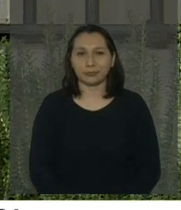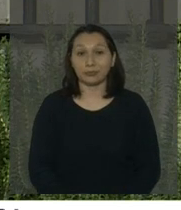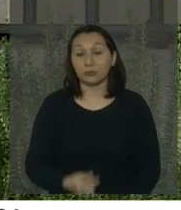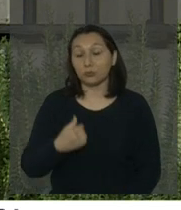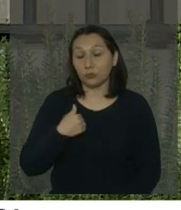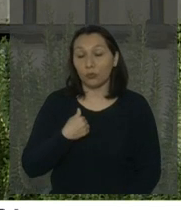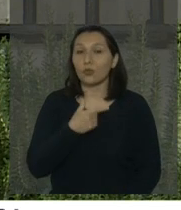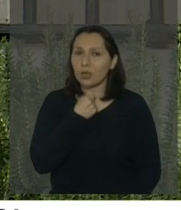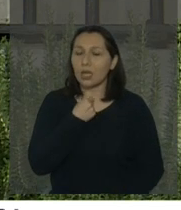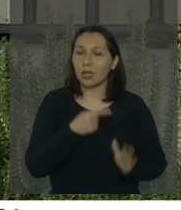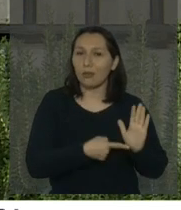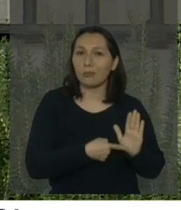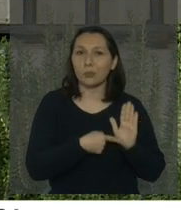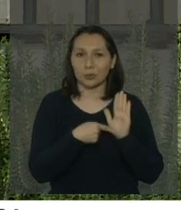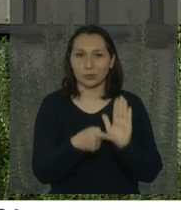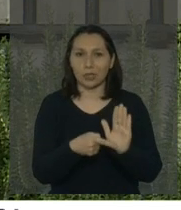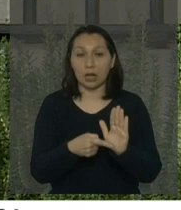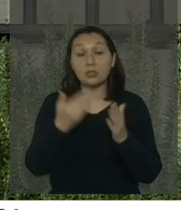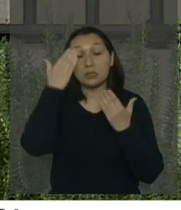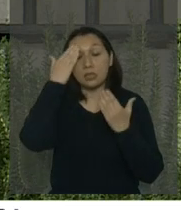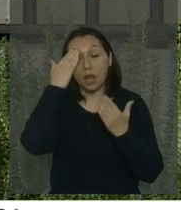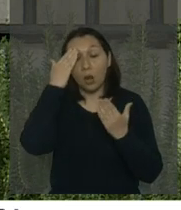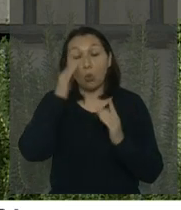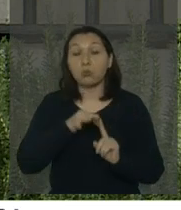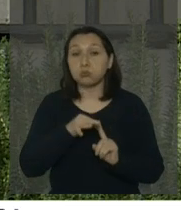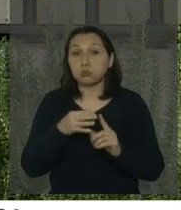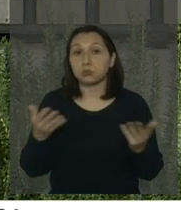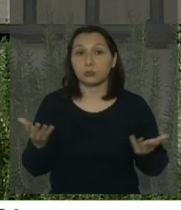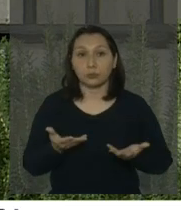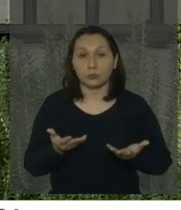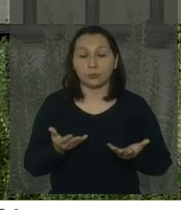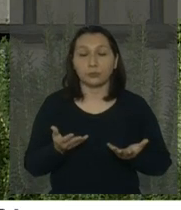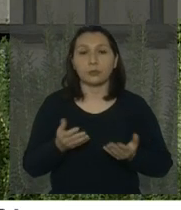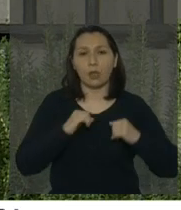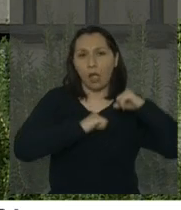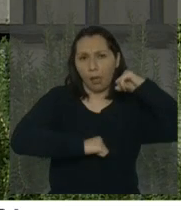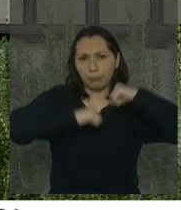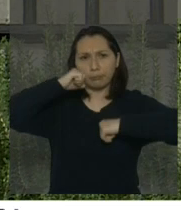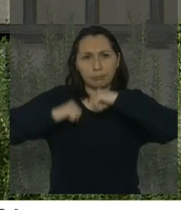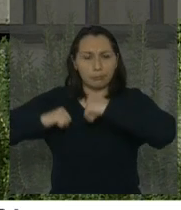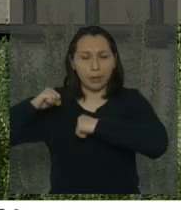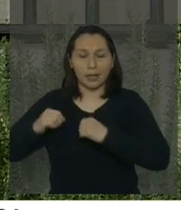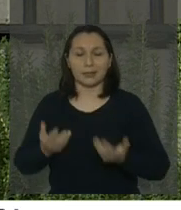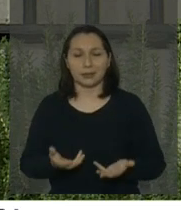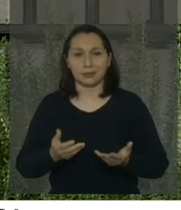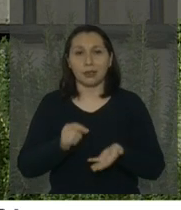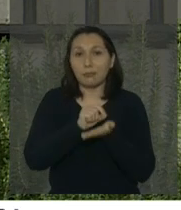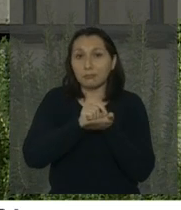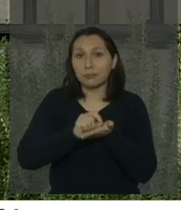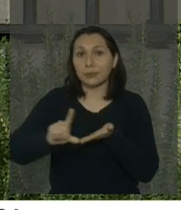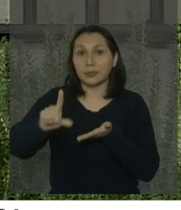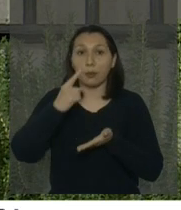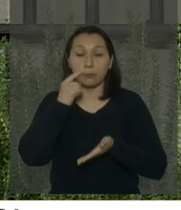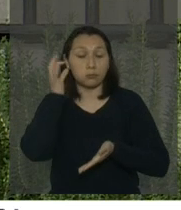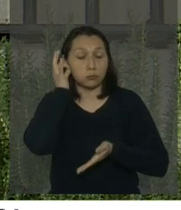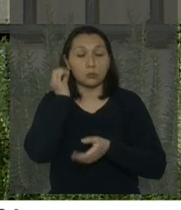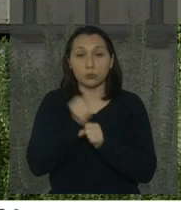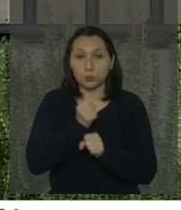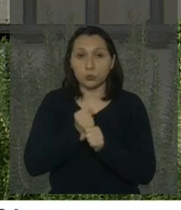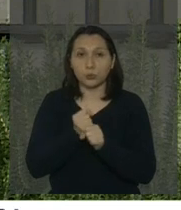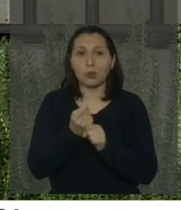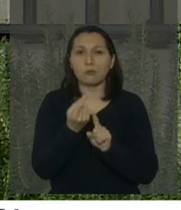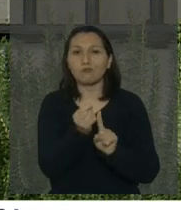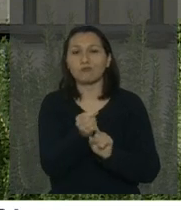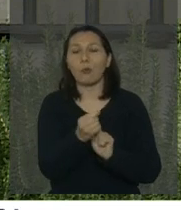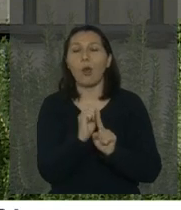Yo quiero destacar y saludar principalmente a las empresas, a los emprendedores y emprendedoras que están